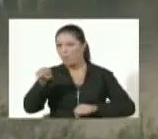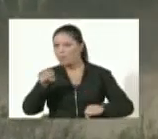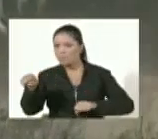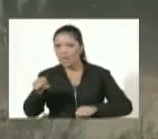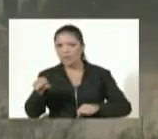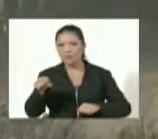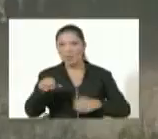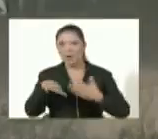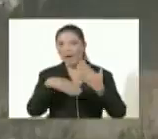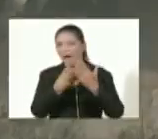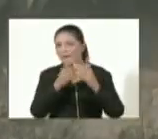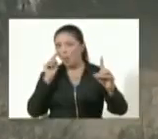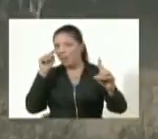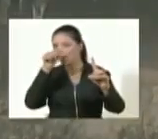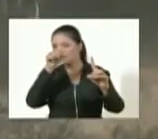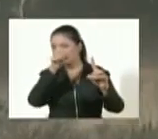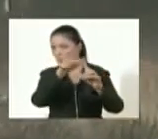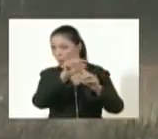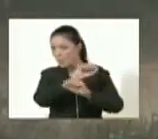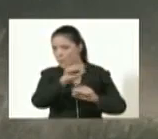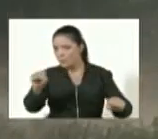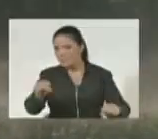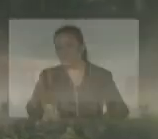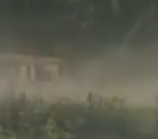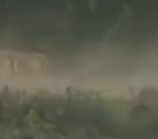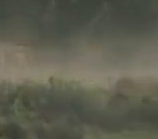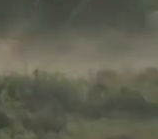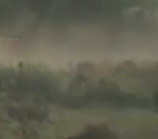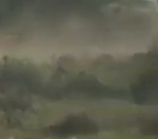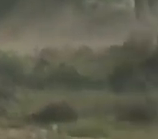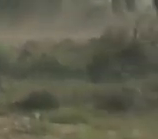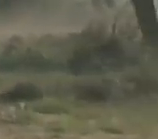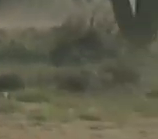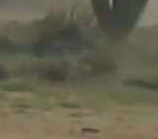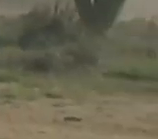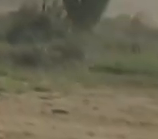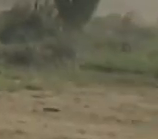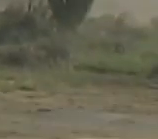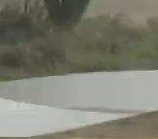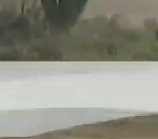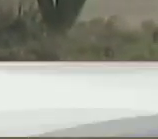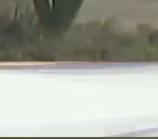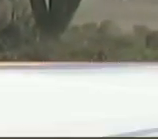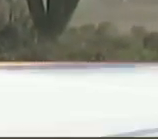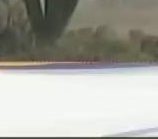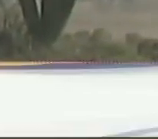hacia el objetivo de esta masa de todo compuesta por tres vehículos.